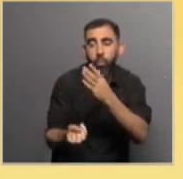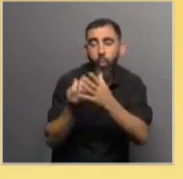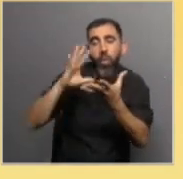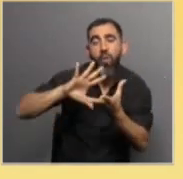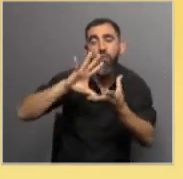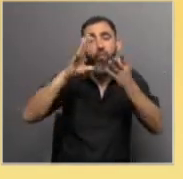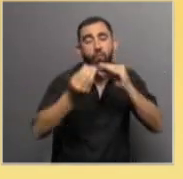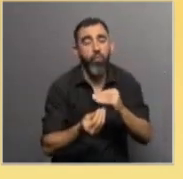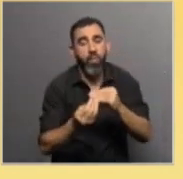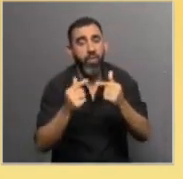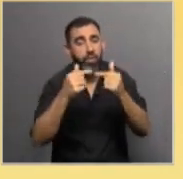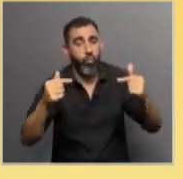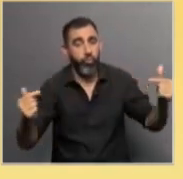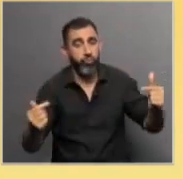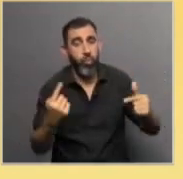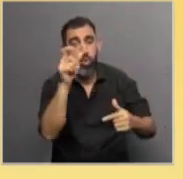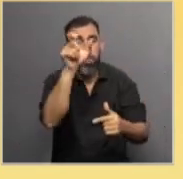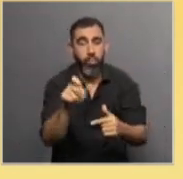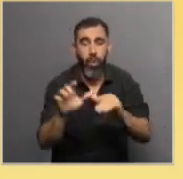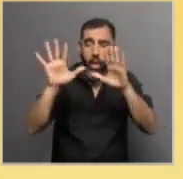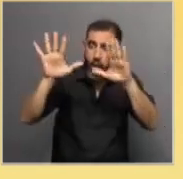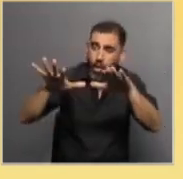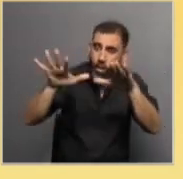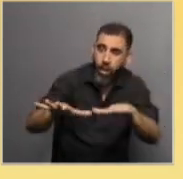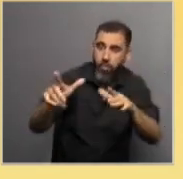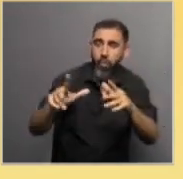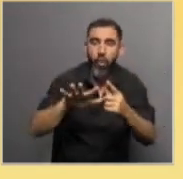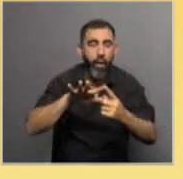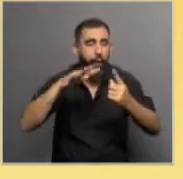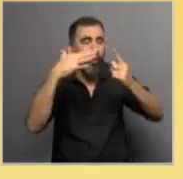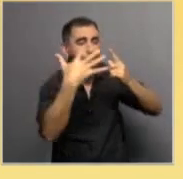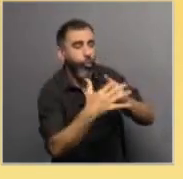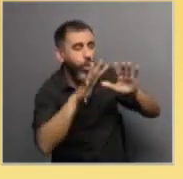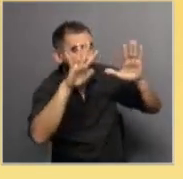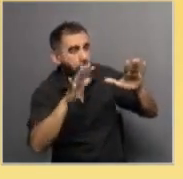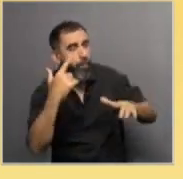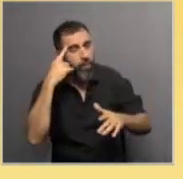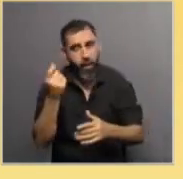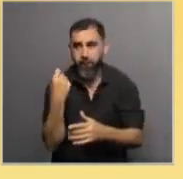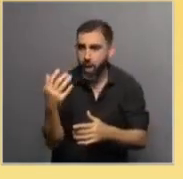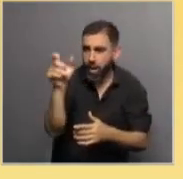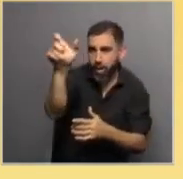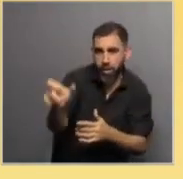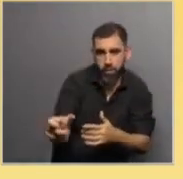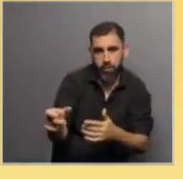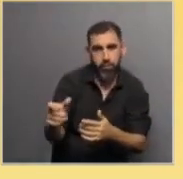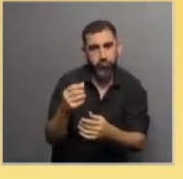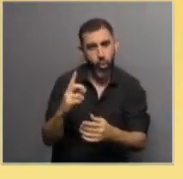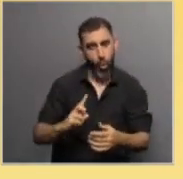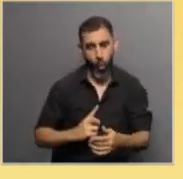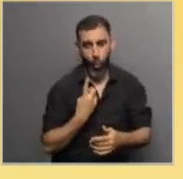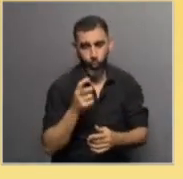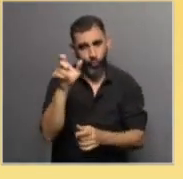es un crack. Es decir, alguien venerado por su entorno, considerado valioso, considerado una fuente de